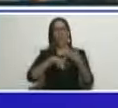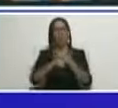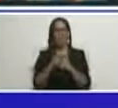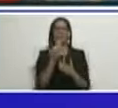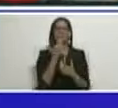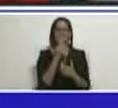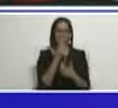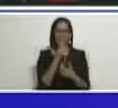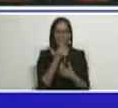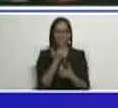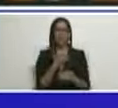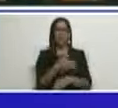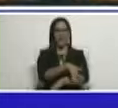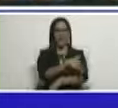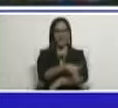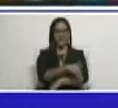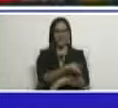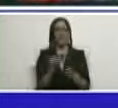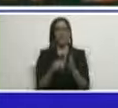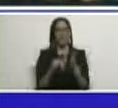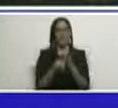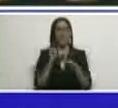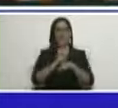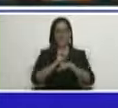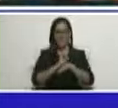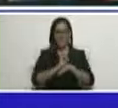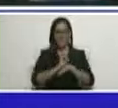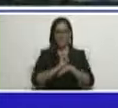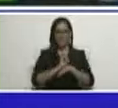acercando a la avenida Josefa Camejo, donde queda ahí una iglesia, ¿no?